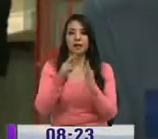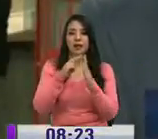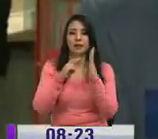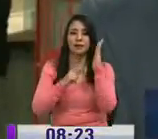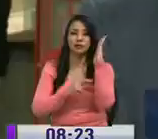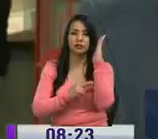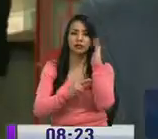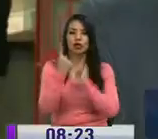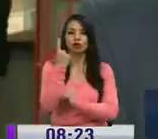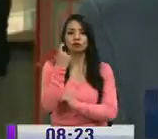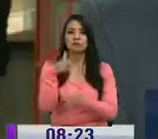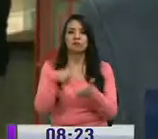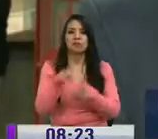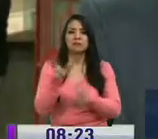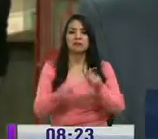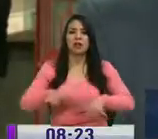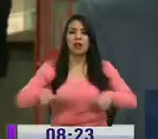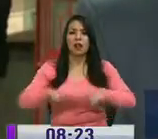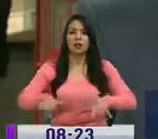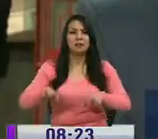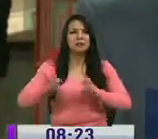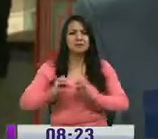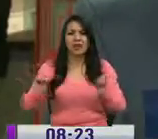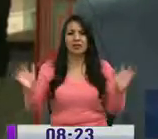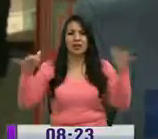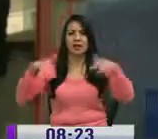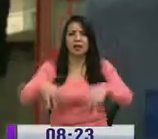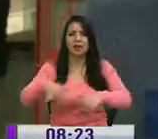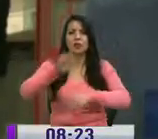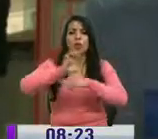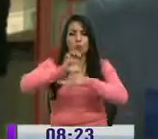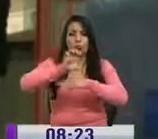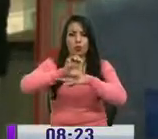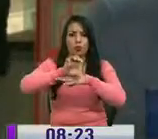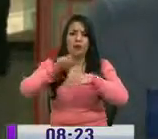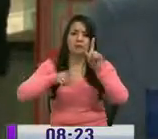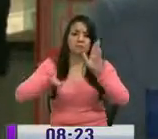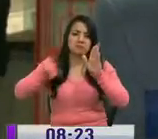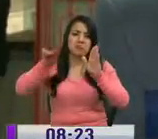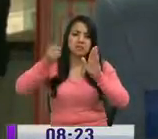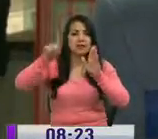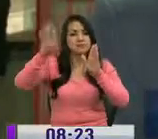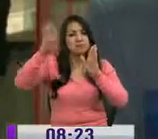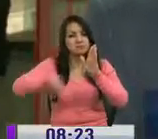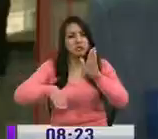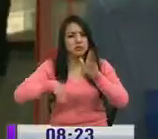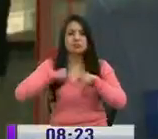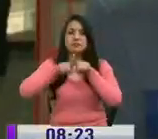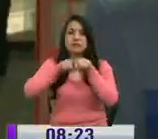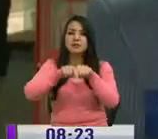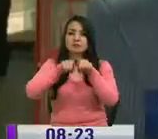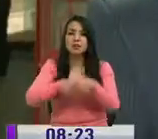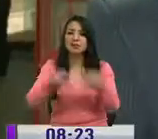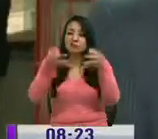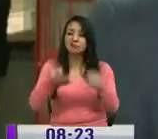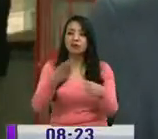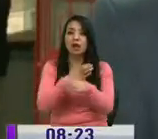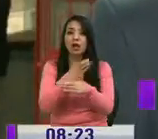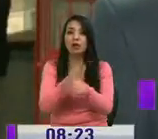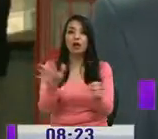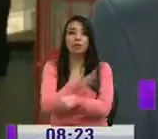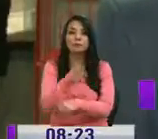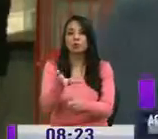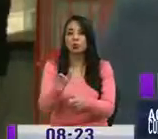son 11.000 comerciantes informales que han ingresado acá al país. Hay veces que sube, hay veces que baja. Es decir, no se tiene contabilizado porque no